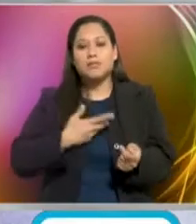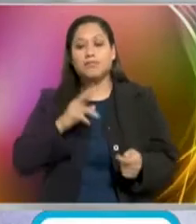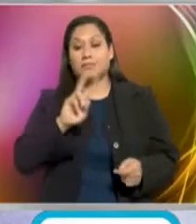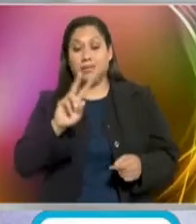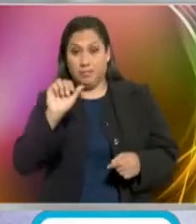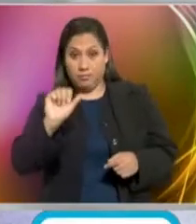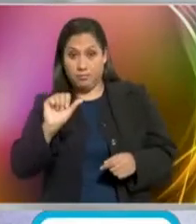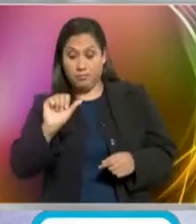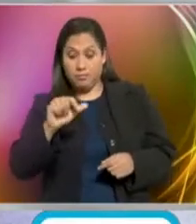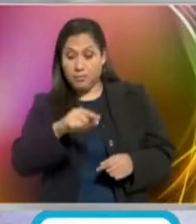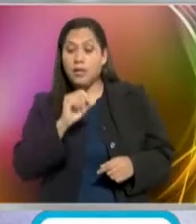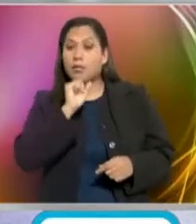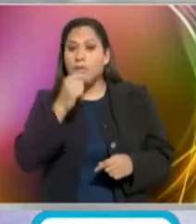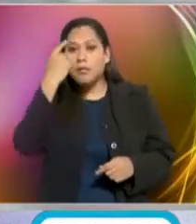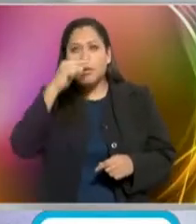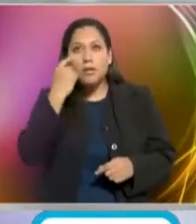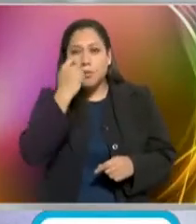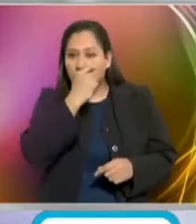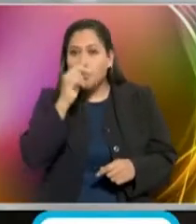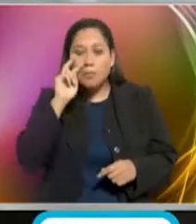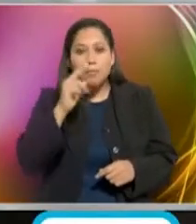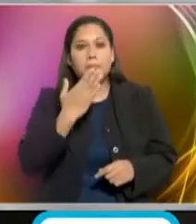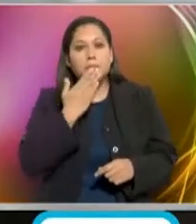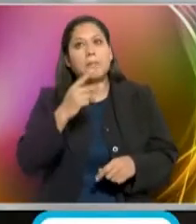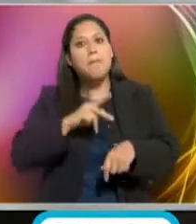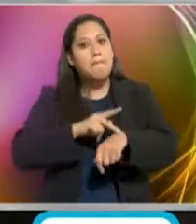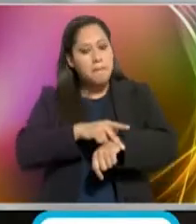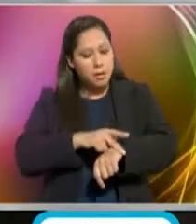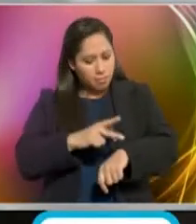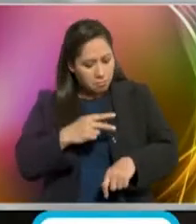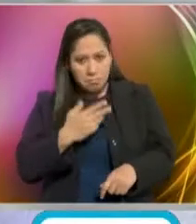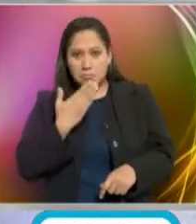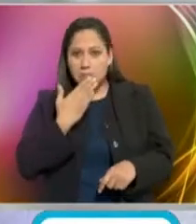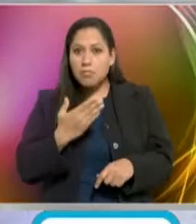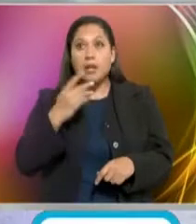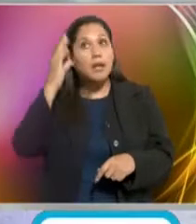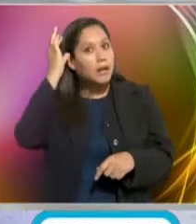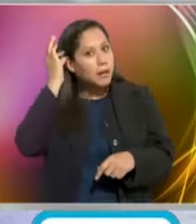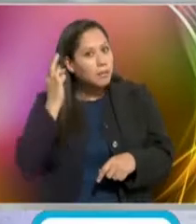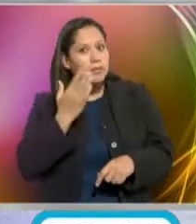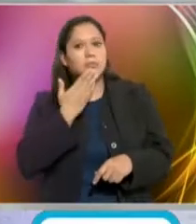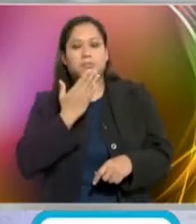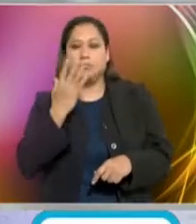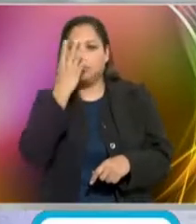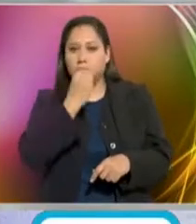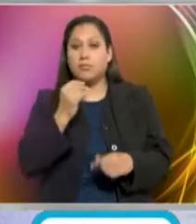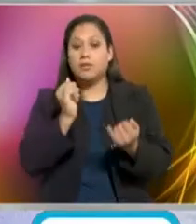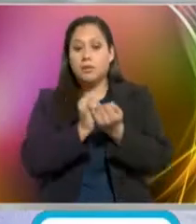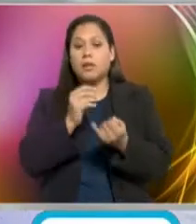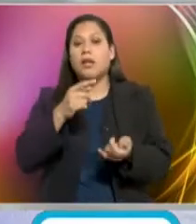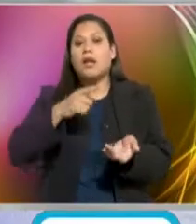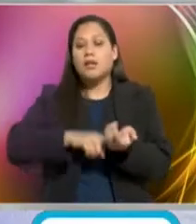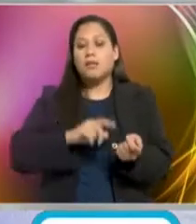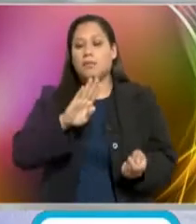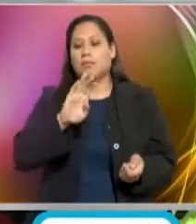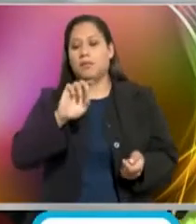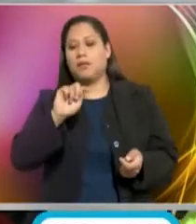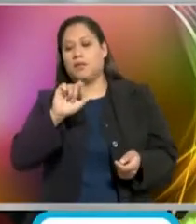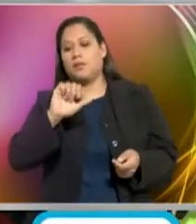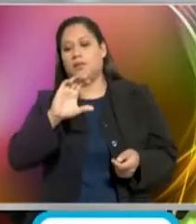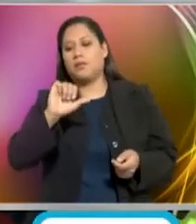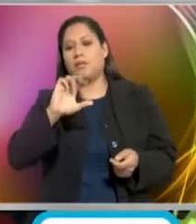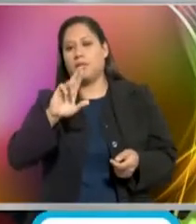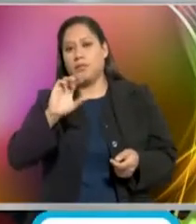habíamos quedado que es buena para la visión, buena para la piel, buena para el cabello y también tiene betacarótenos, que